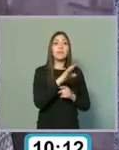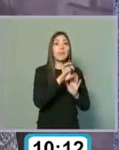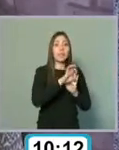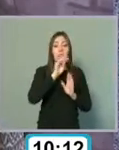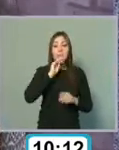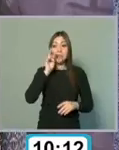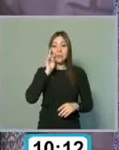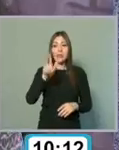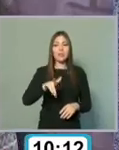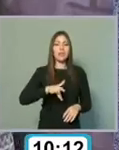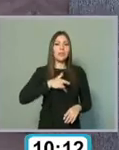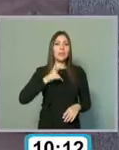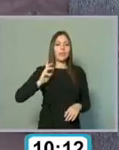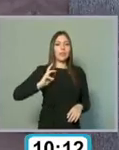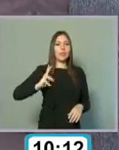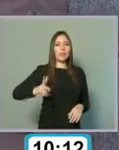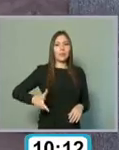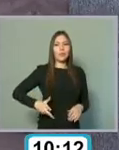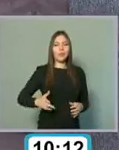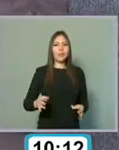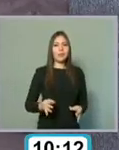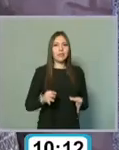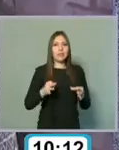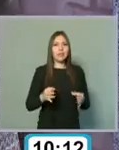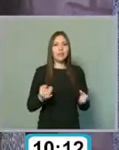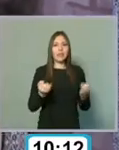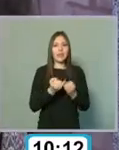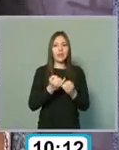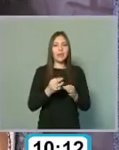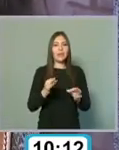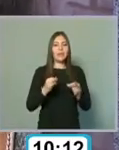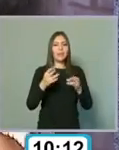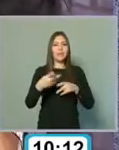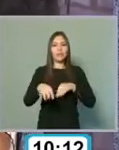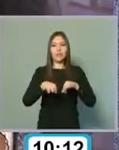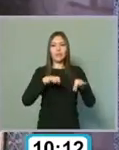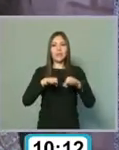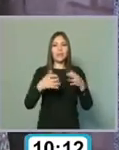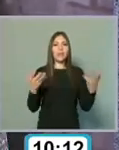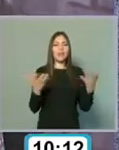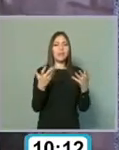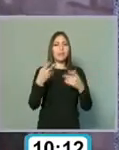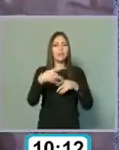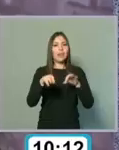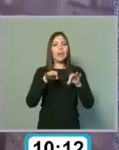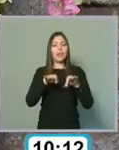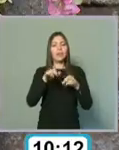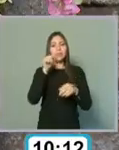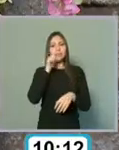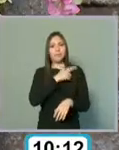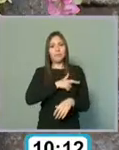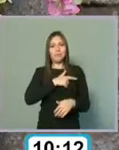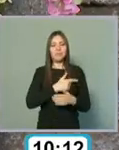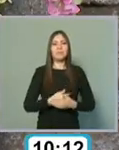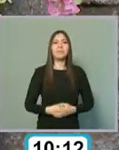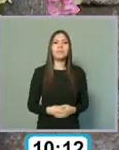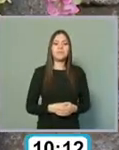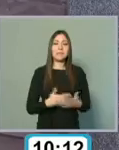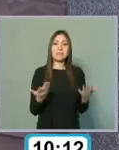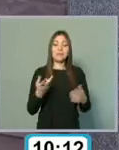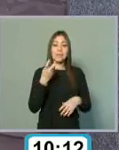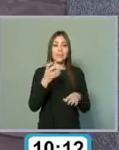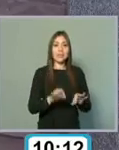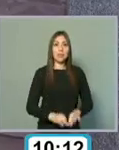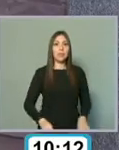de que hiciera algo con la calidad y con la entrega, con la honestidad, congruencia con la que hago mi trabajo. Eso es muy importante. Y